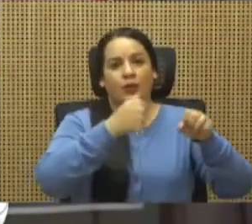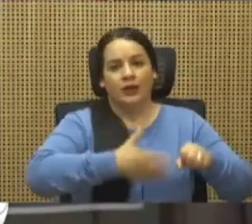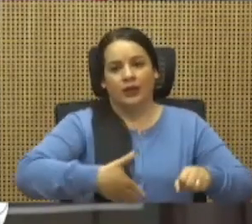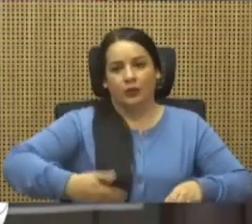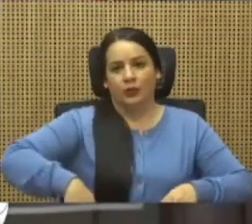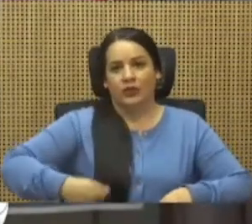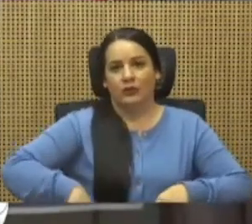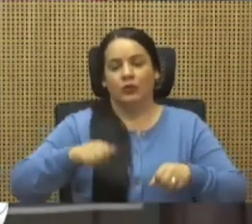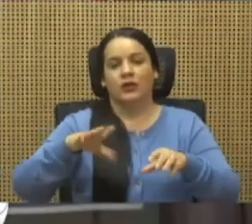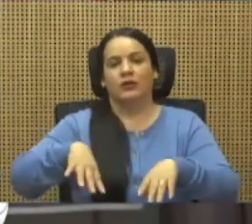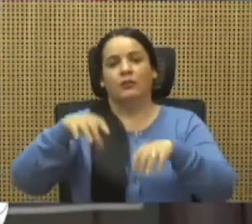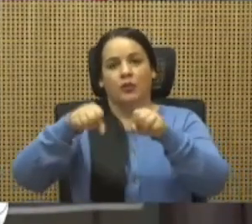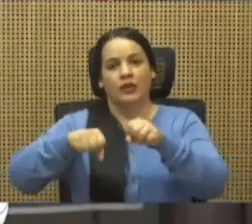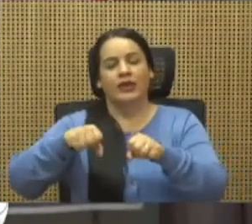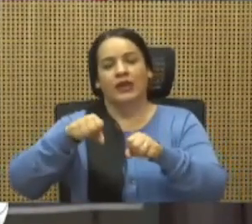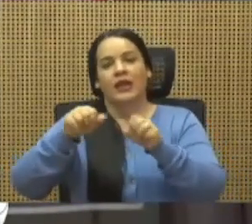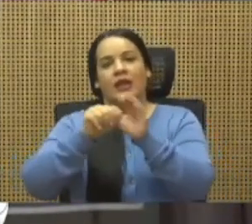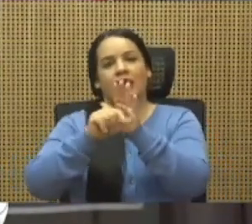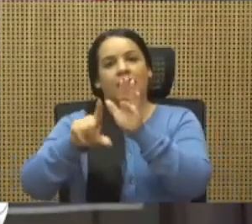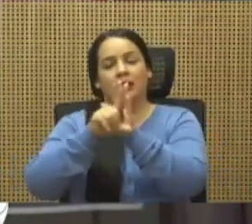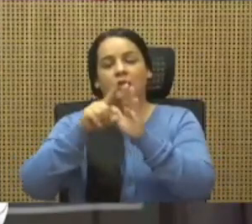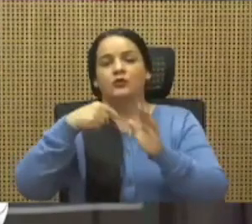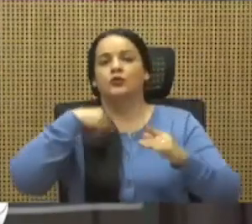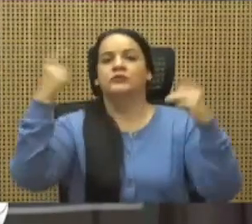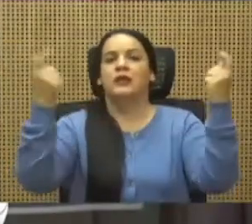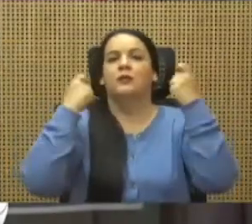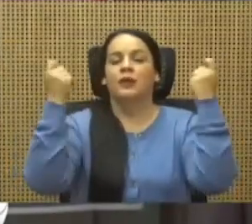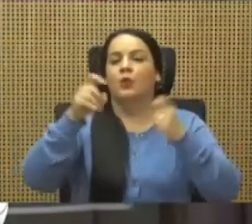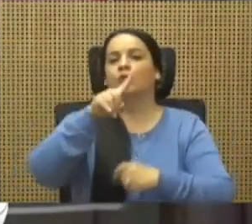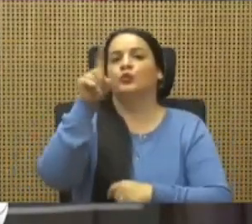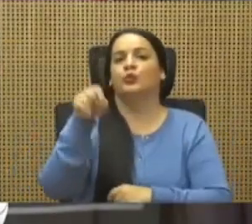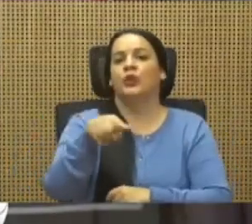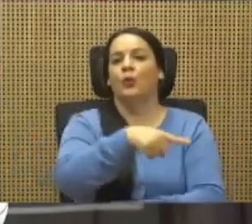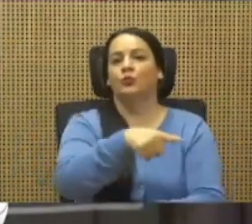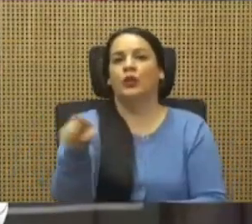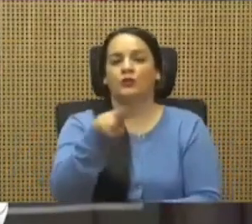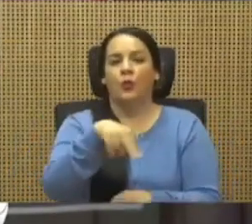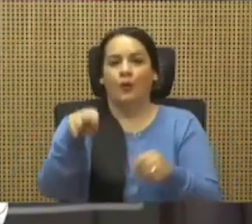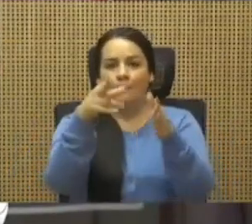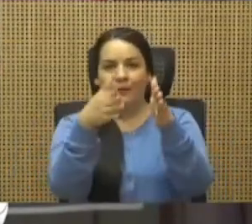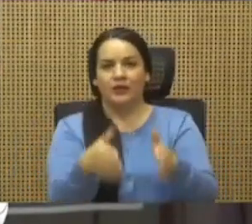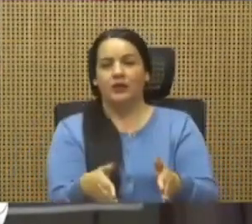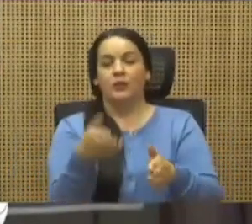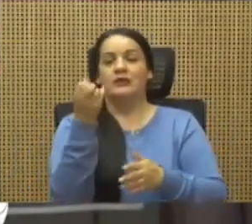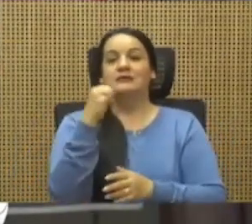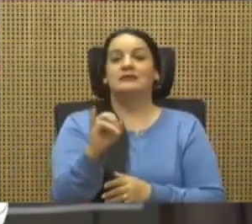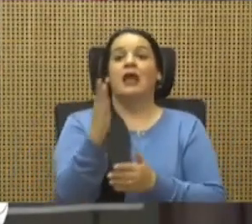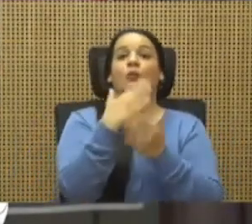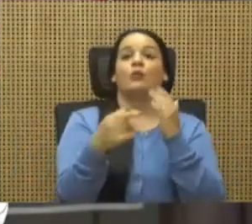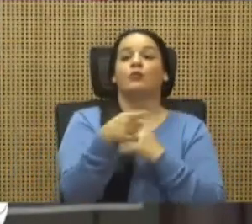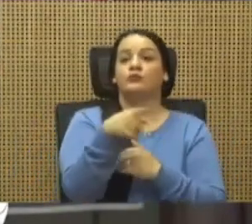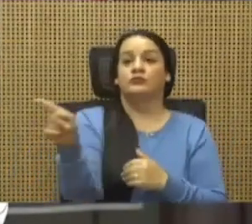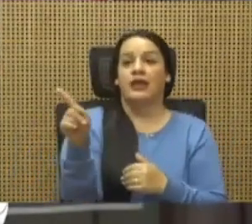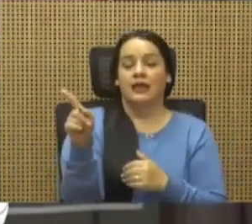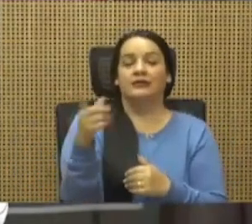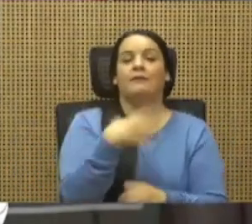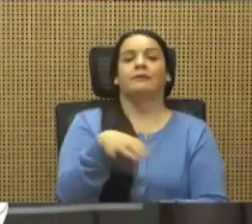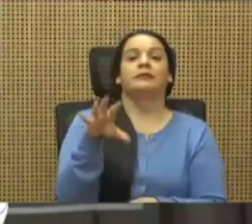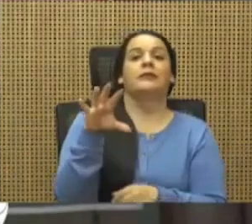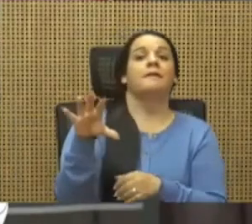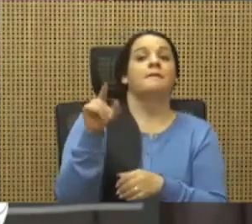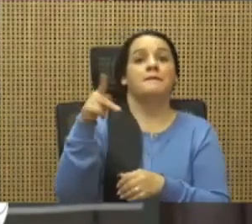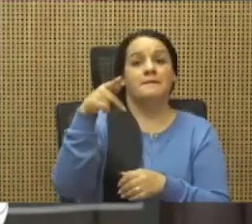Celebré que cuando le consulté a ustedes, compañeros, si alguno era del PAC, al menos